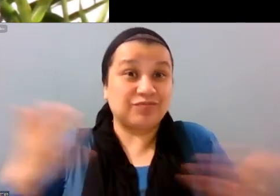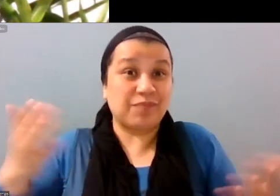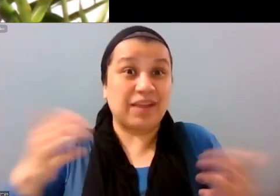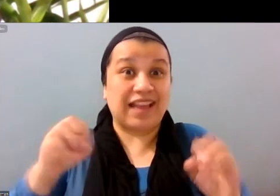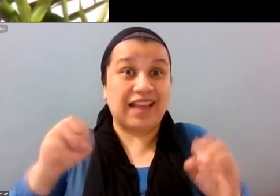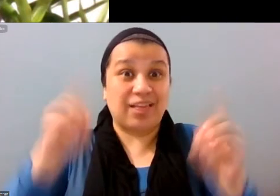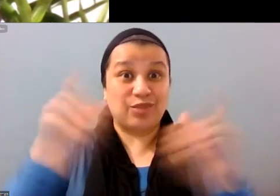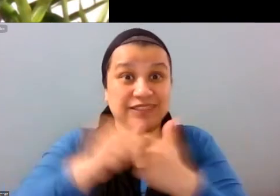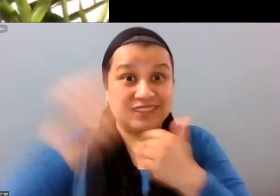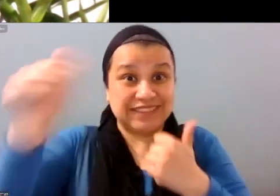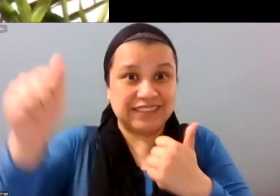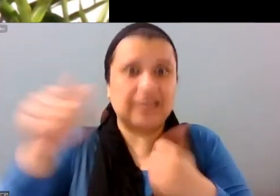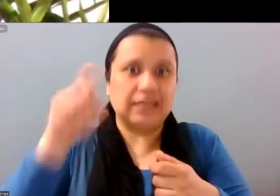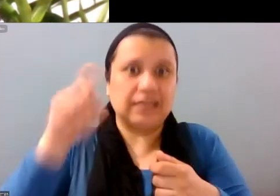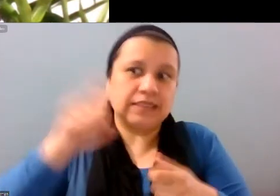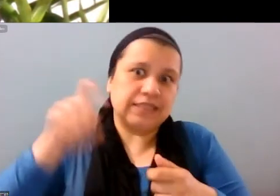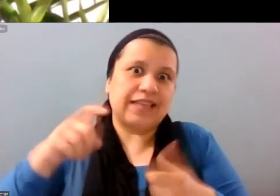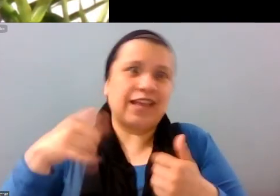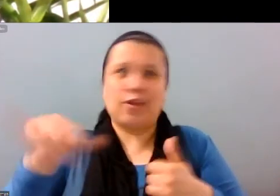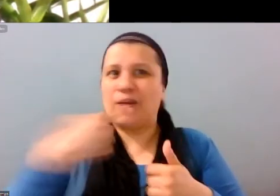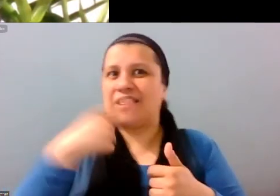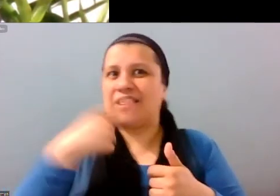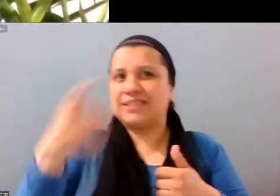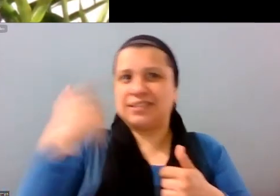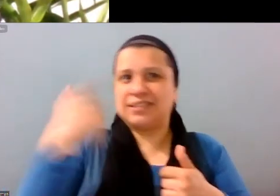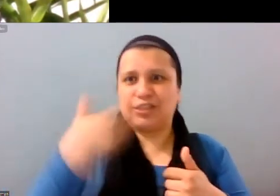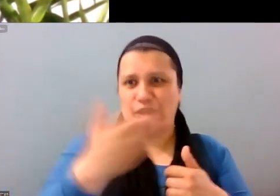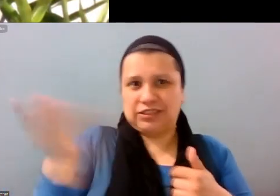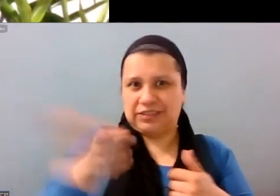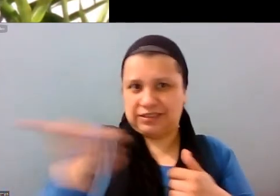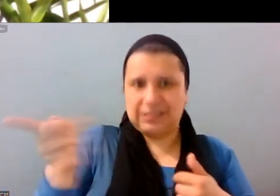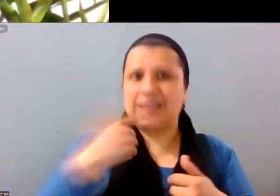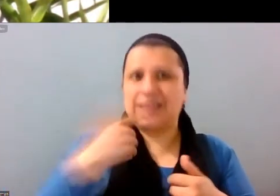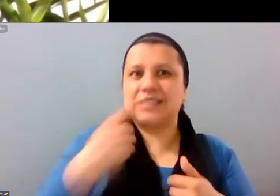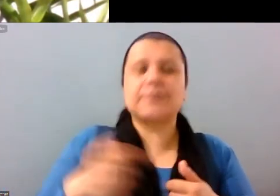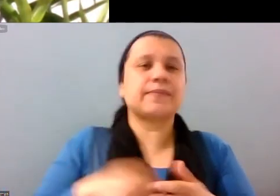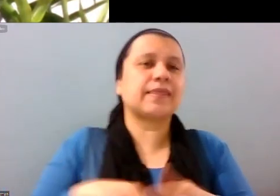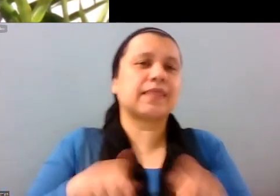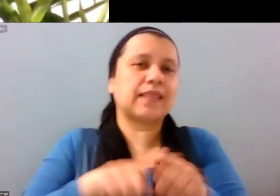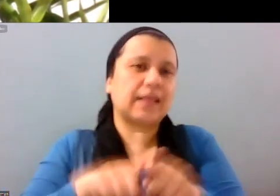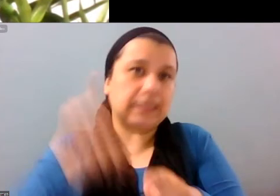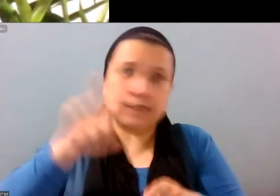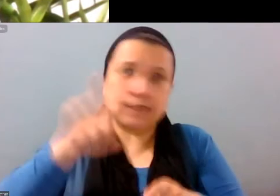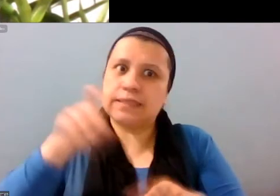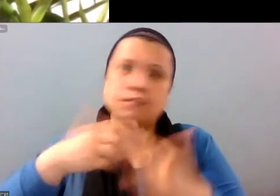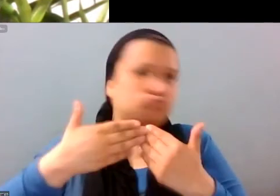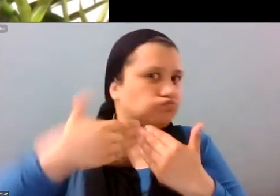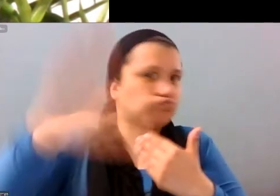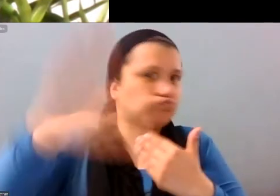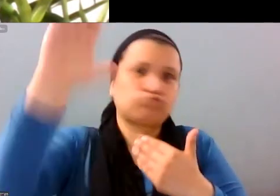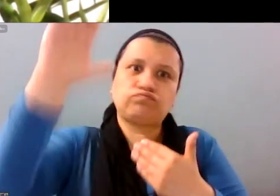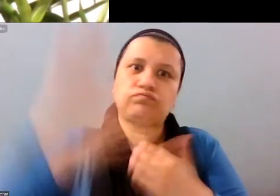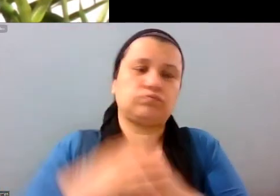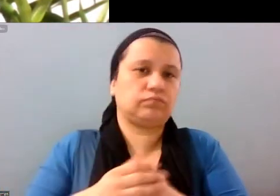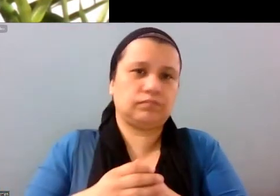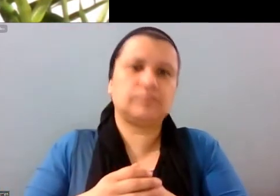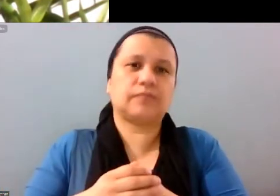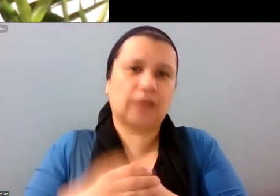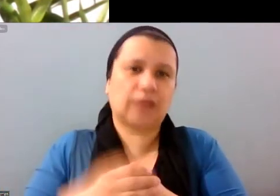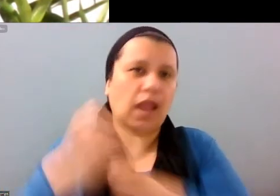necesitando y como decían también los señores anteriores que probablemente las vamos a necesitar en muchos años